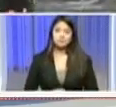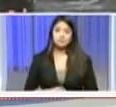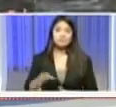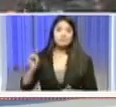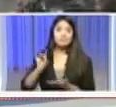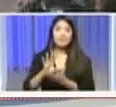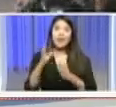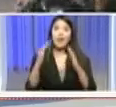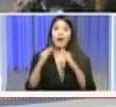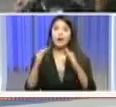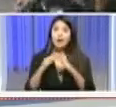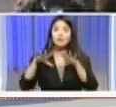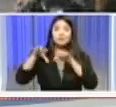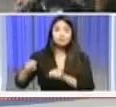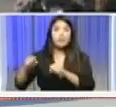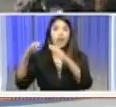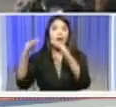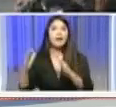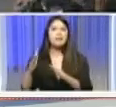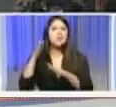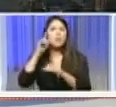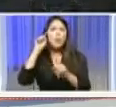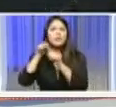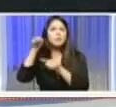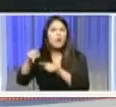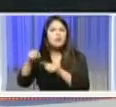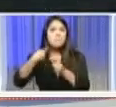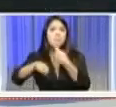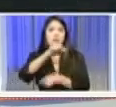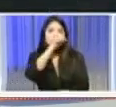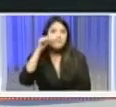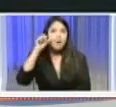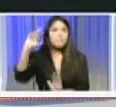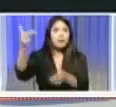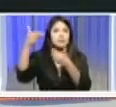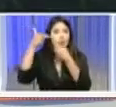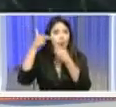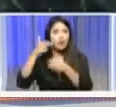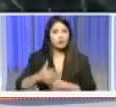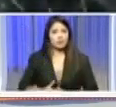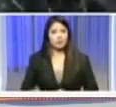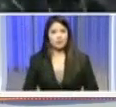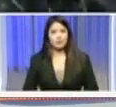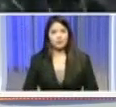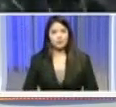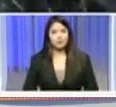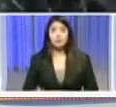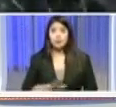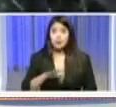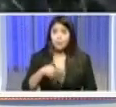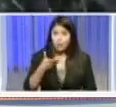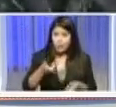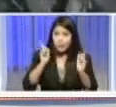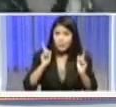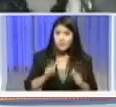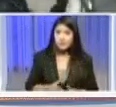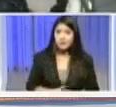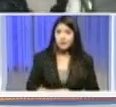desalojándole la casa, y le toman la casa para el narcotráfico, para el secuestro. ¿Podemos permitir eso?